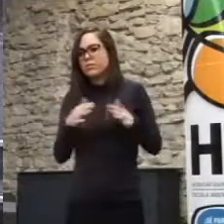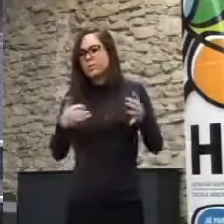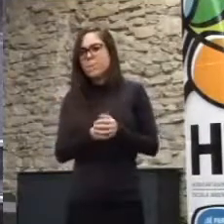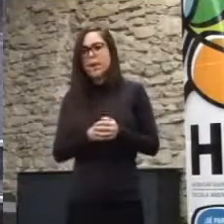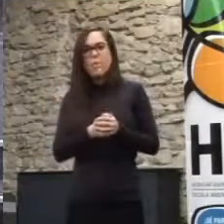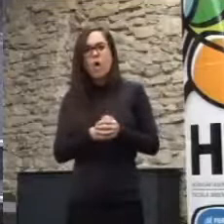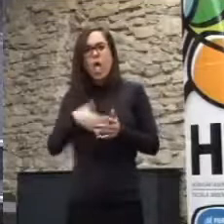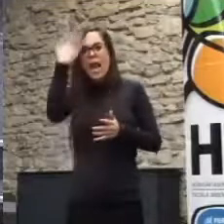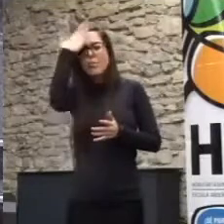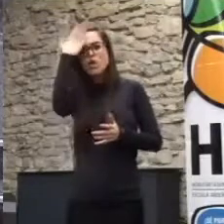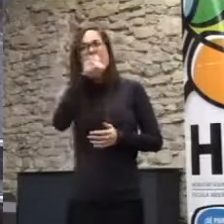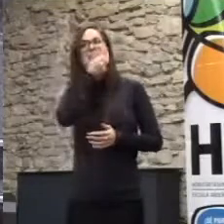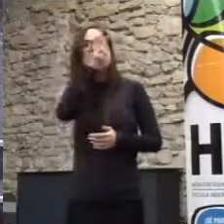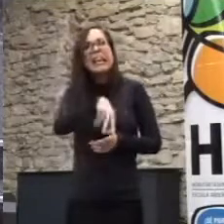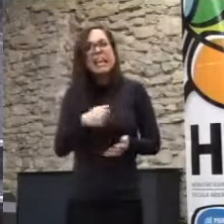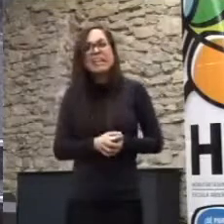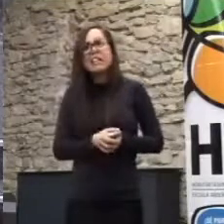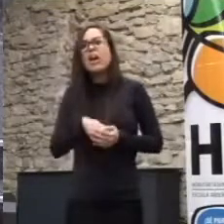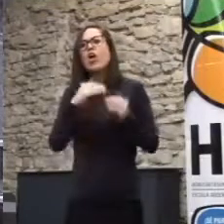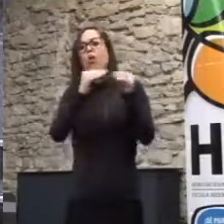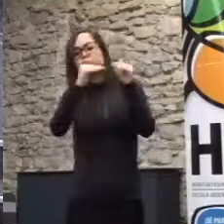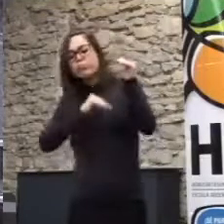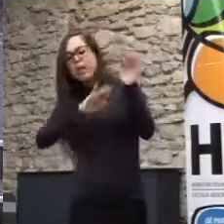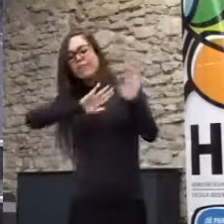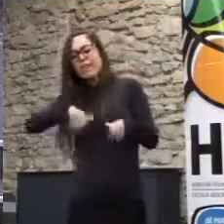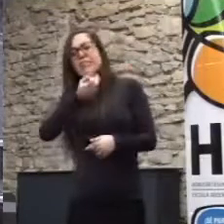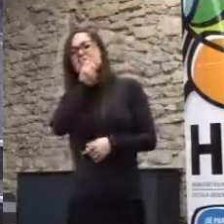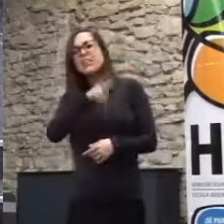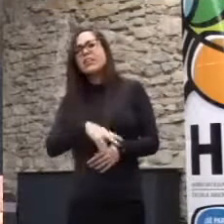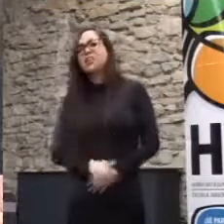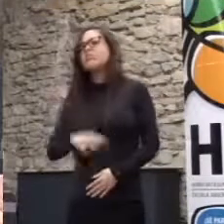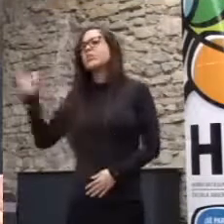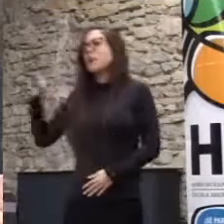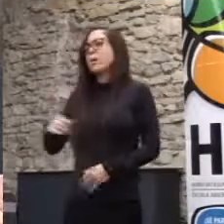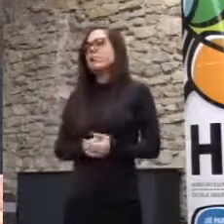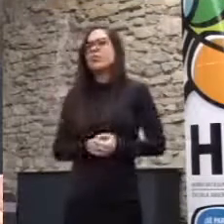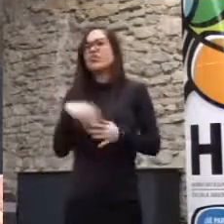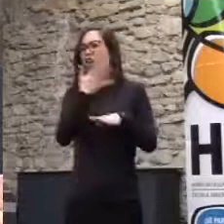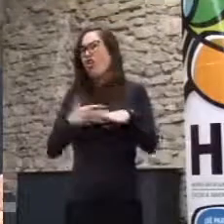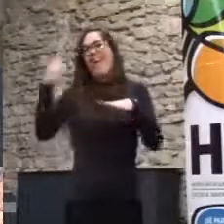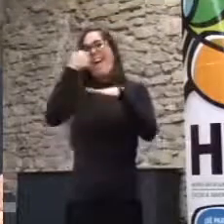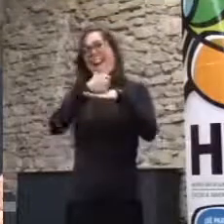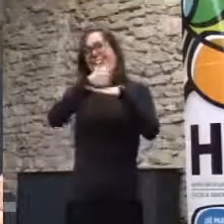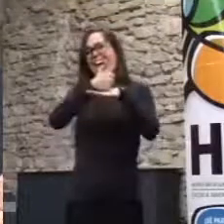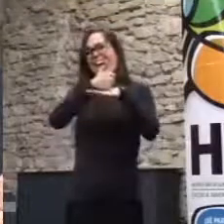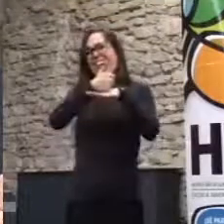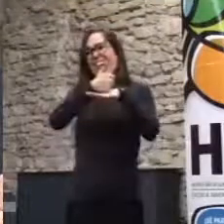no? ¿Quién le dedica más espacio y quién menos? ¿Quién le dedica un arranque y quién no? Pero eso es jerarquía. Y eso es información local. Pero, y está mediatizada, por supuesto